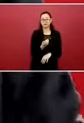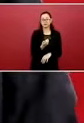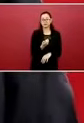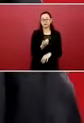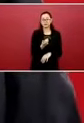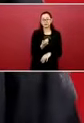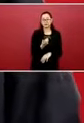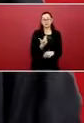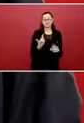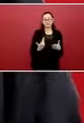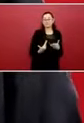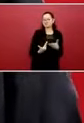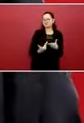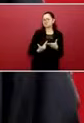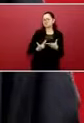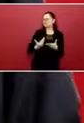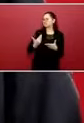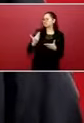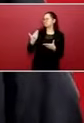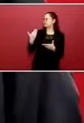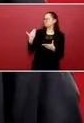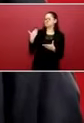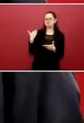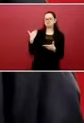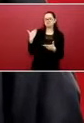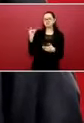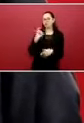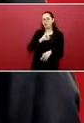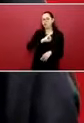Nunca los adultos mayores